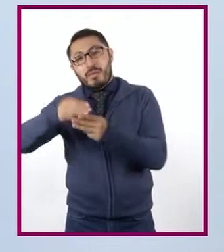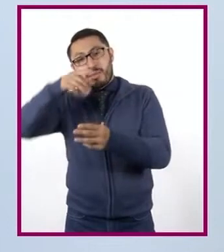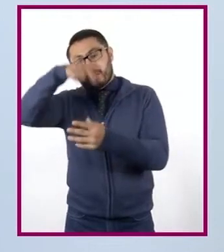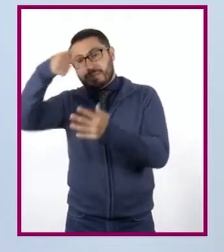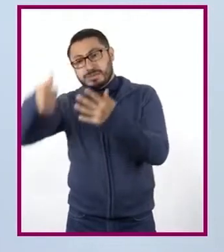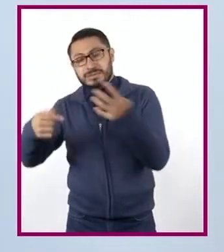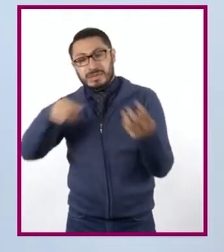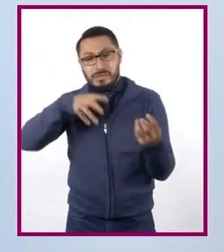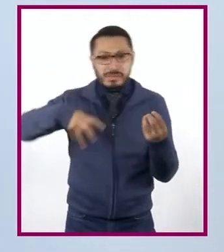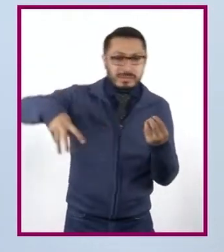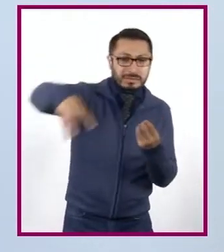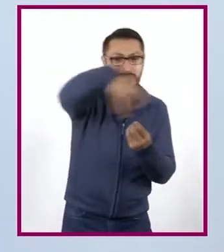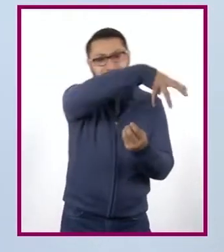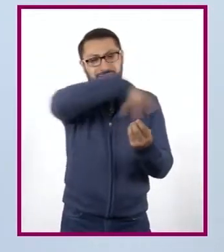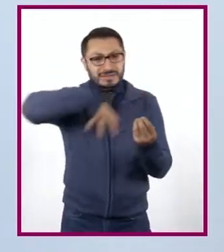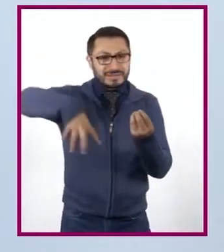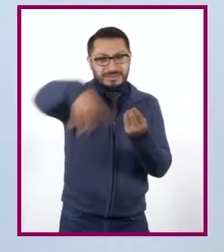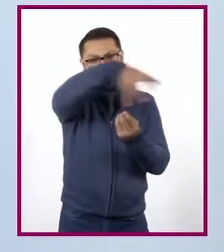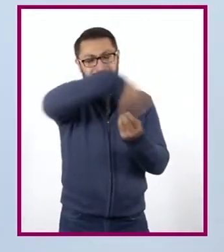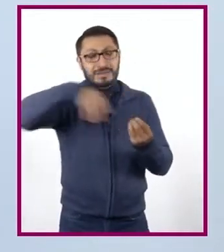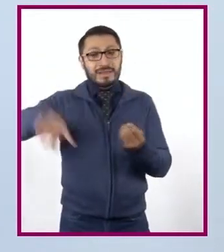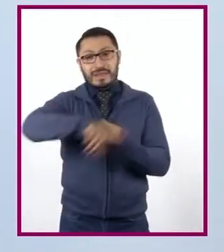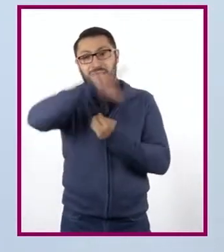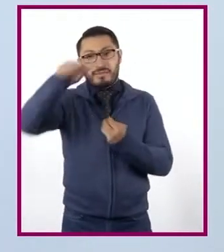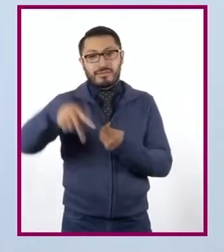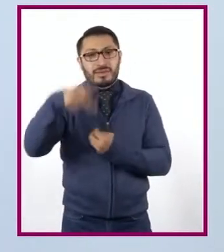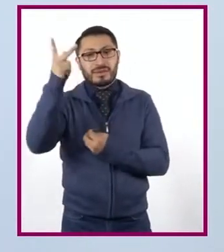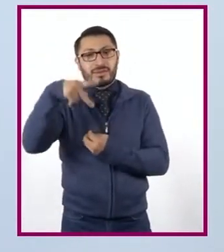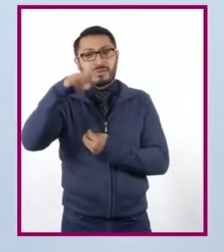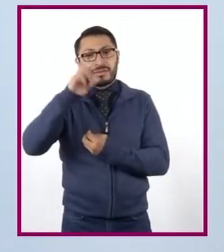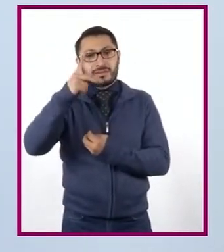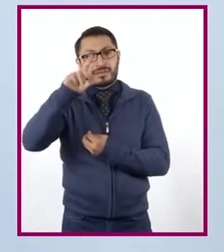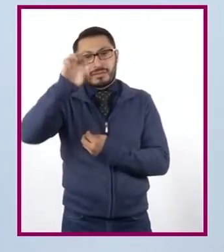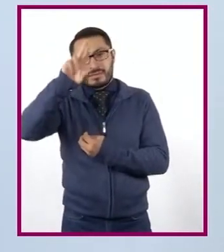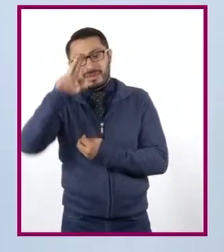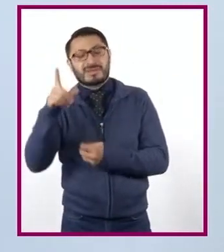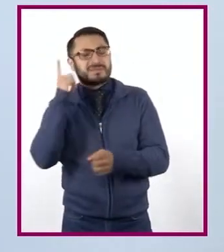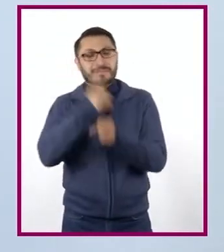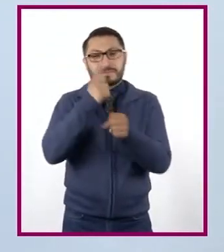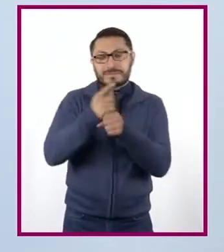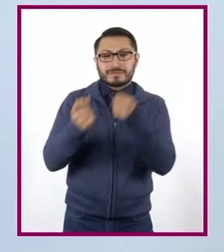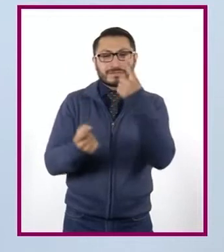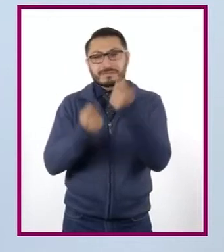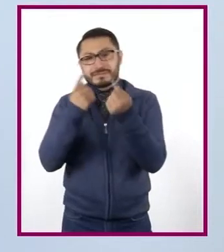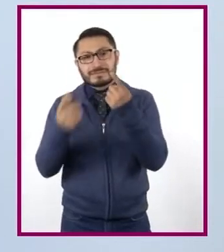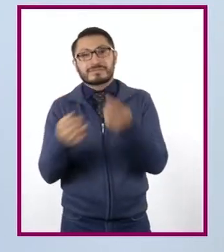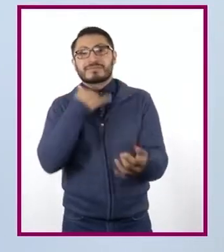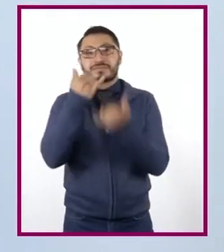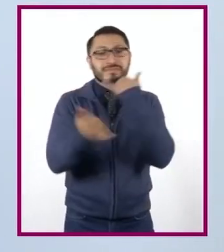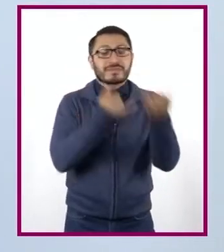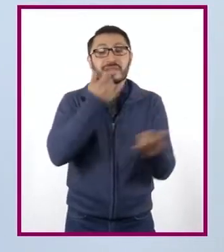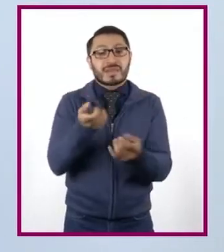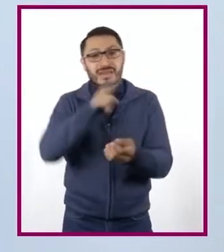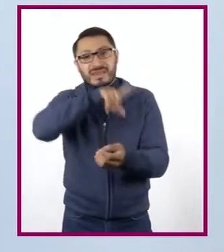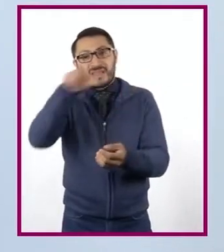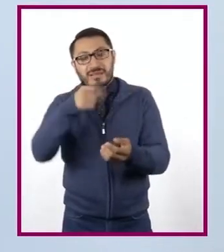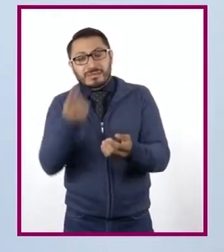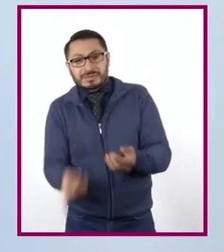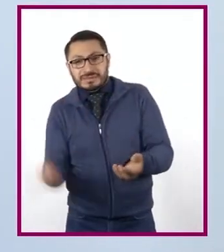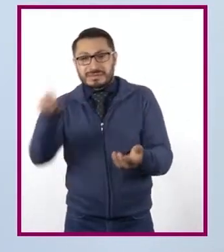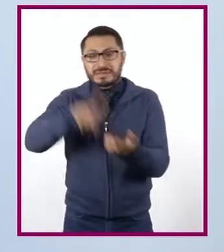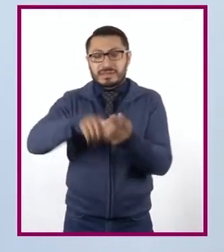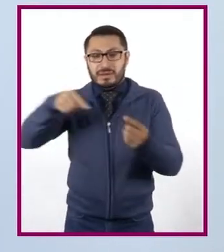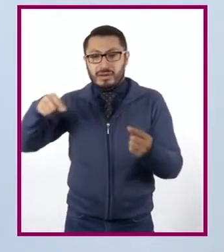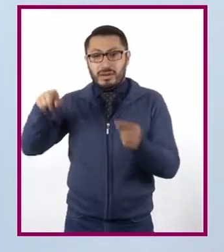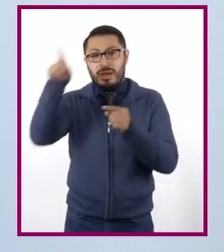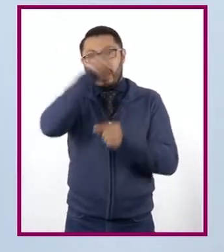planetas. Tiempo después, Kepler encontró ciertos errores y logró perfeccionarlo al incluir órbitas elípticas en